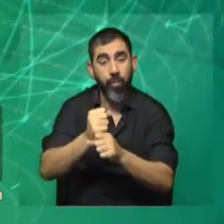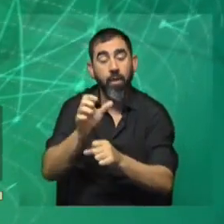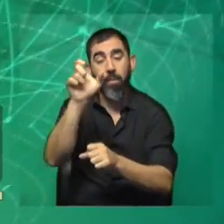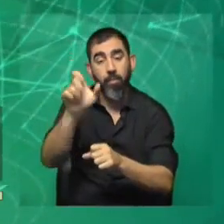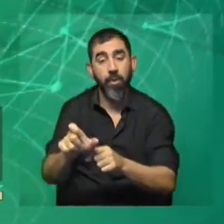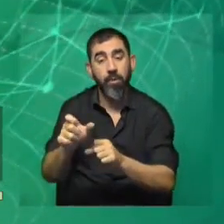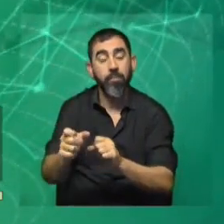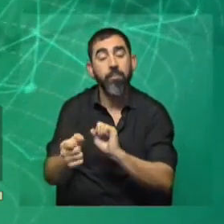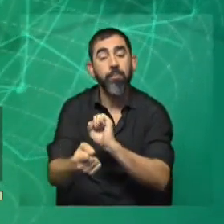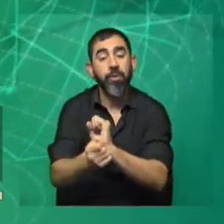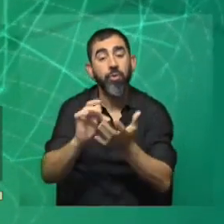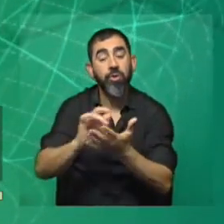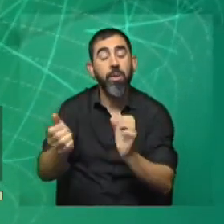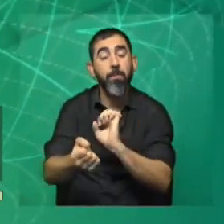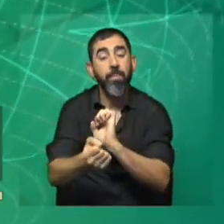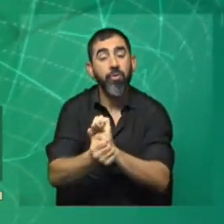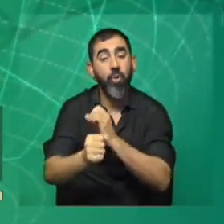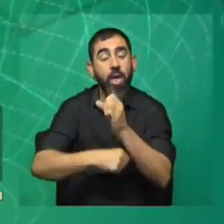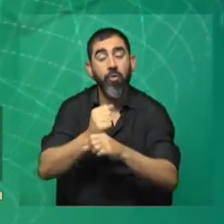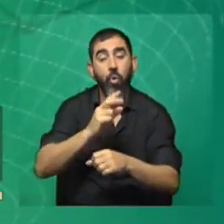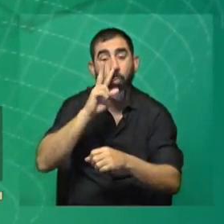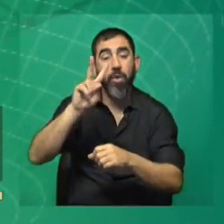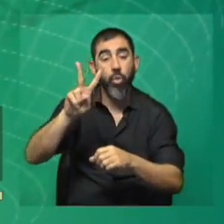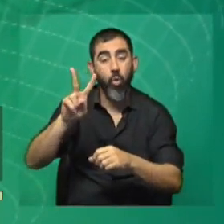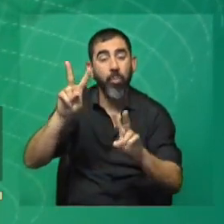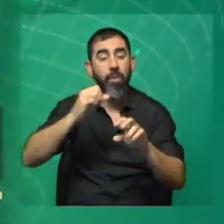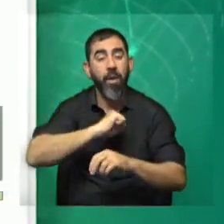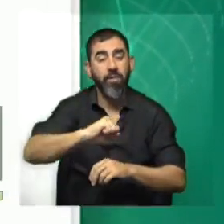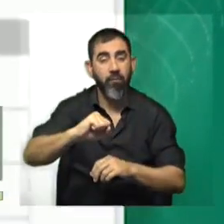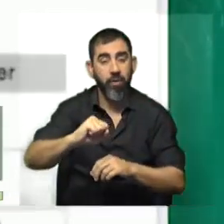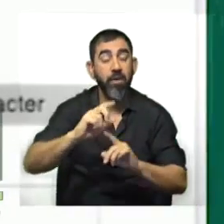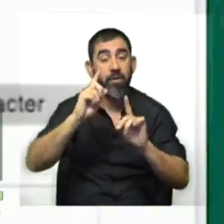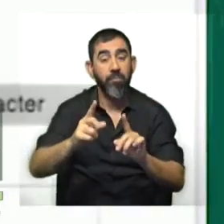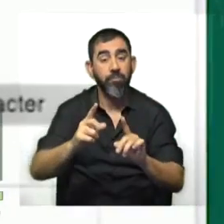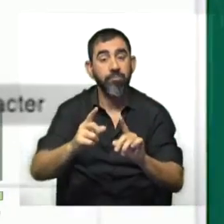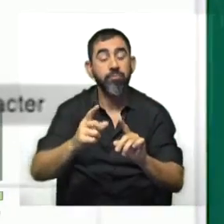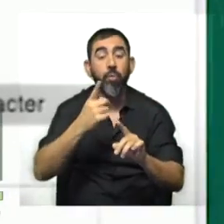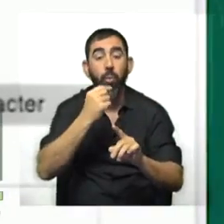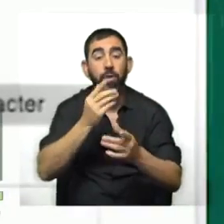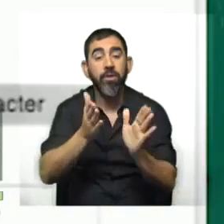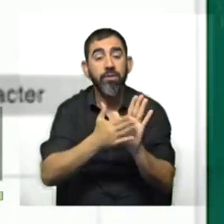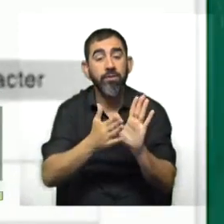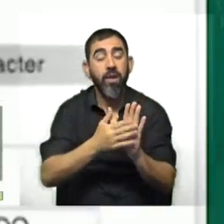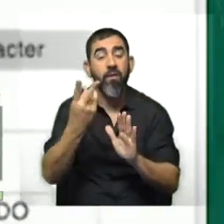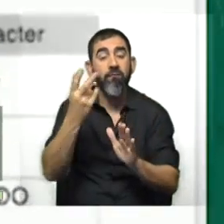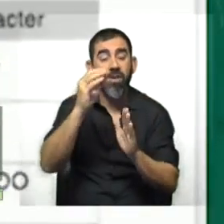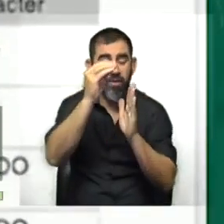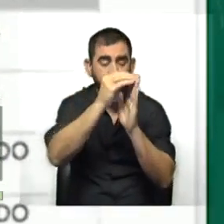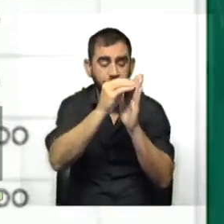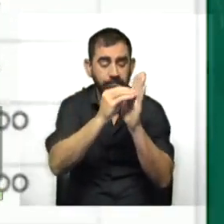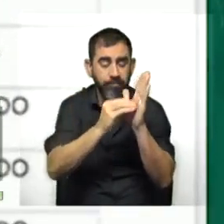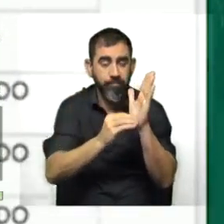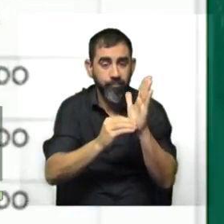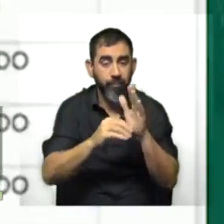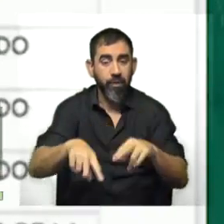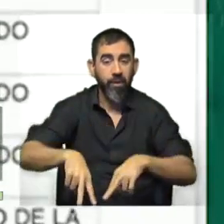fue procesado sin prisión en 2002 por un delito de estafa. Además, en su legajo policial se constatan 20 anotaciones tras ser